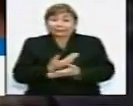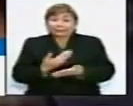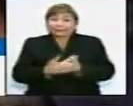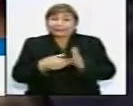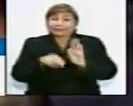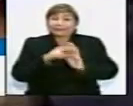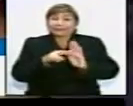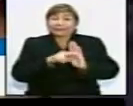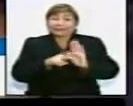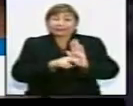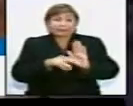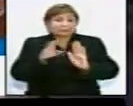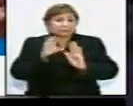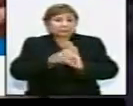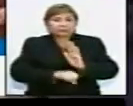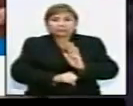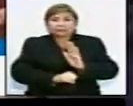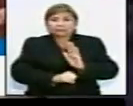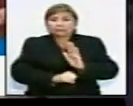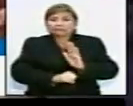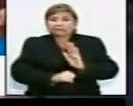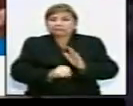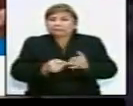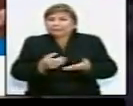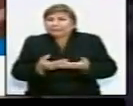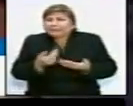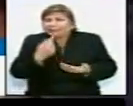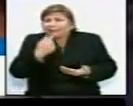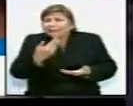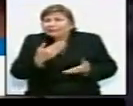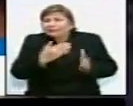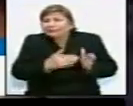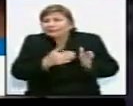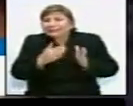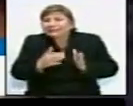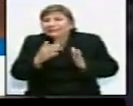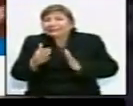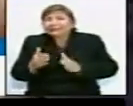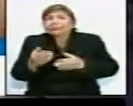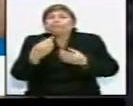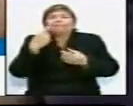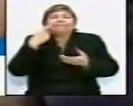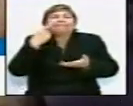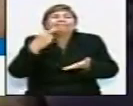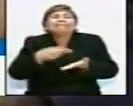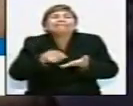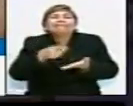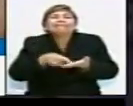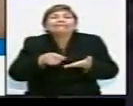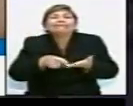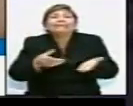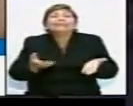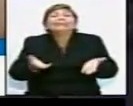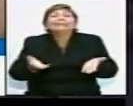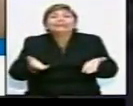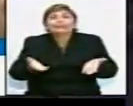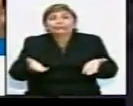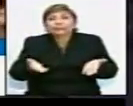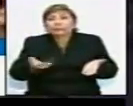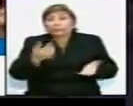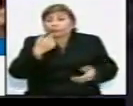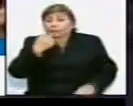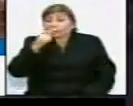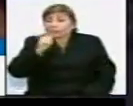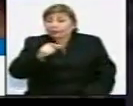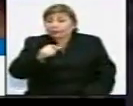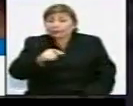ha omitido establecer el procedimiento de verificación de este padrón. Cuando estábamos